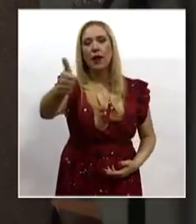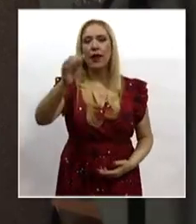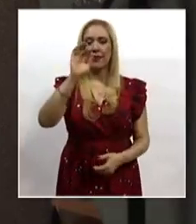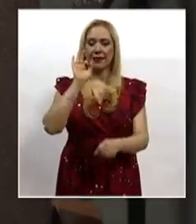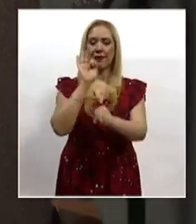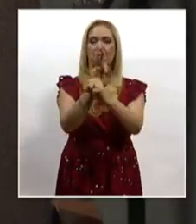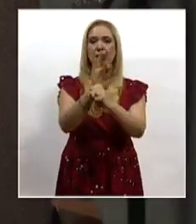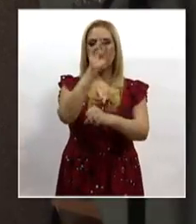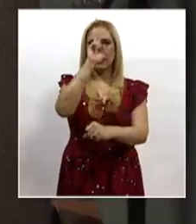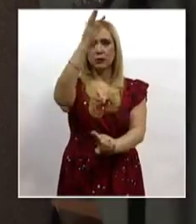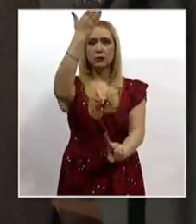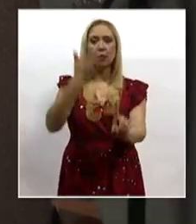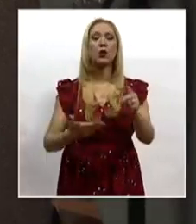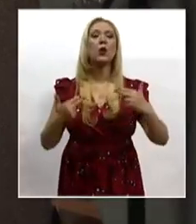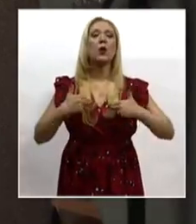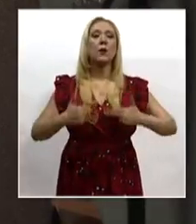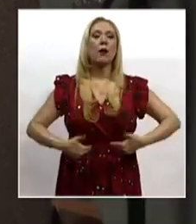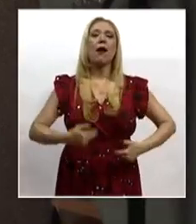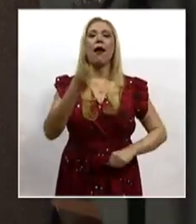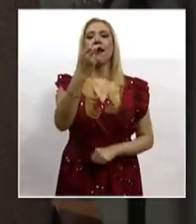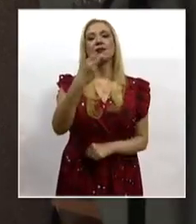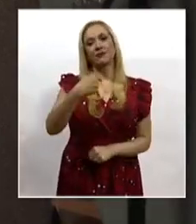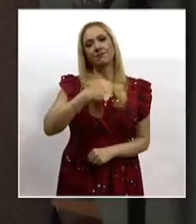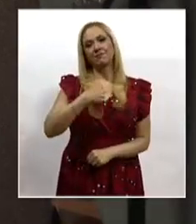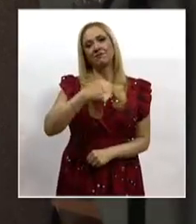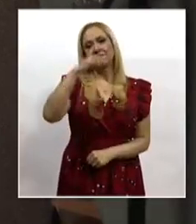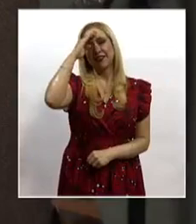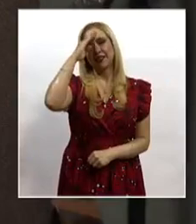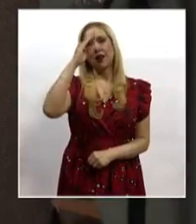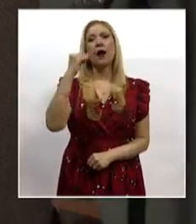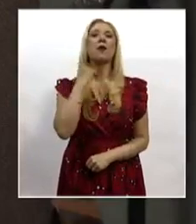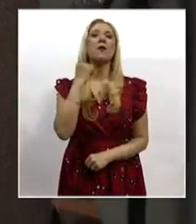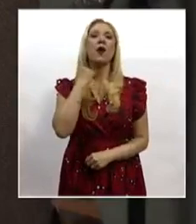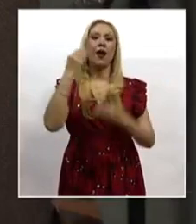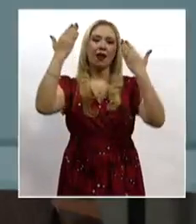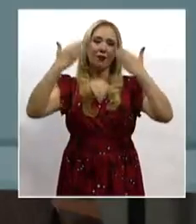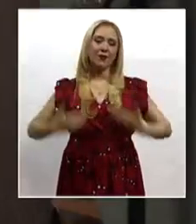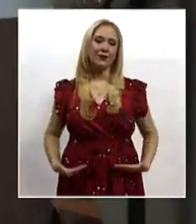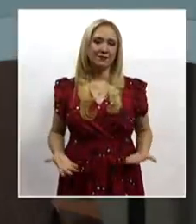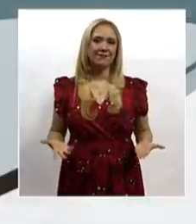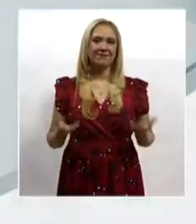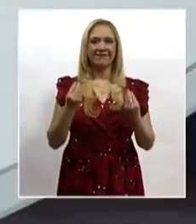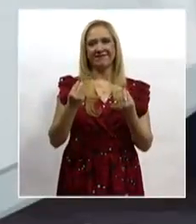humana. Eso para mí es ser un abogado.